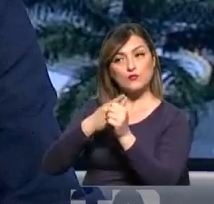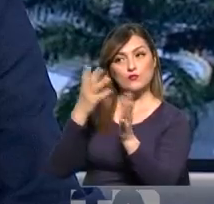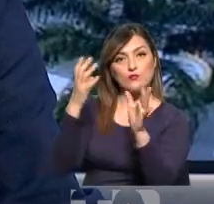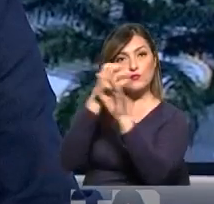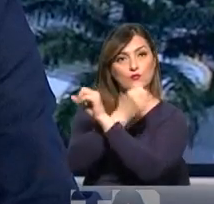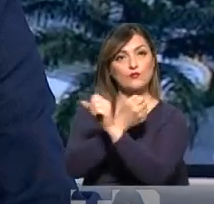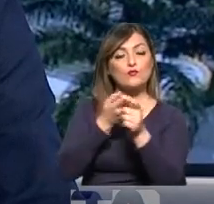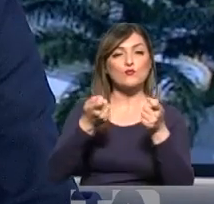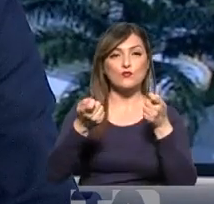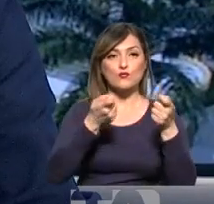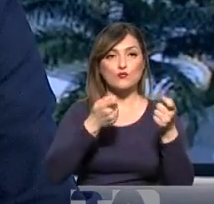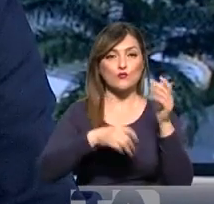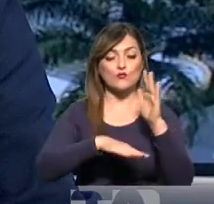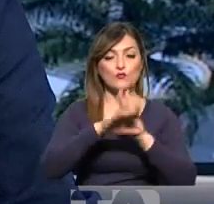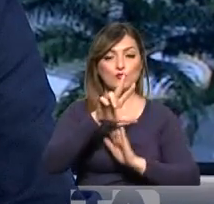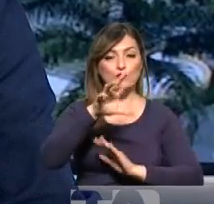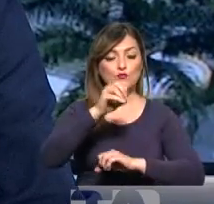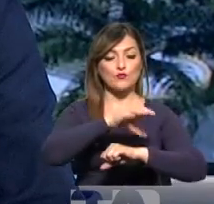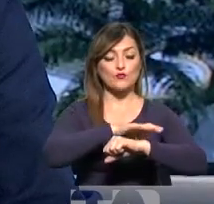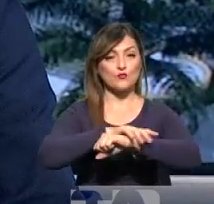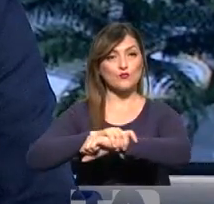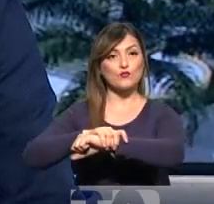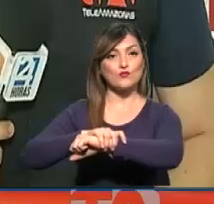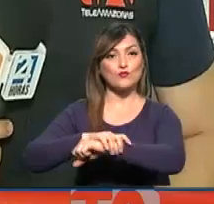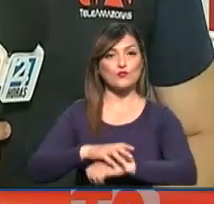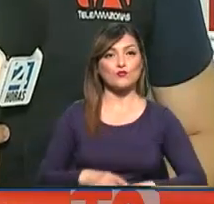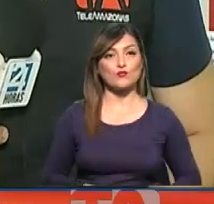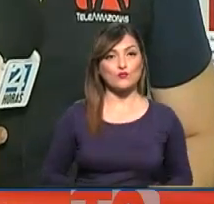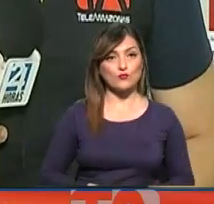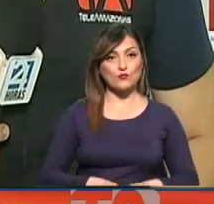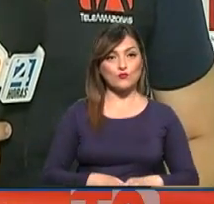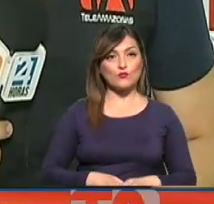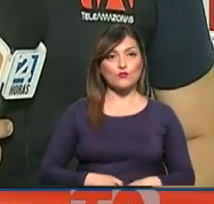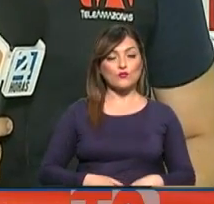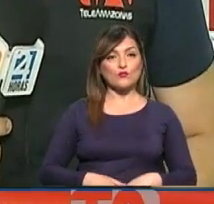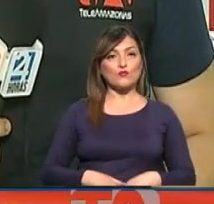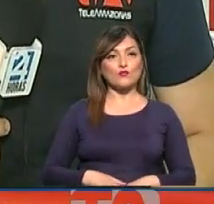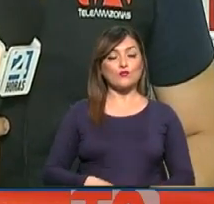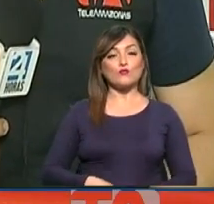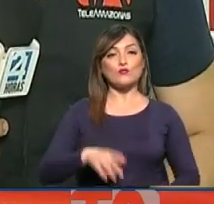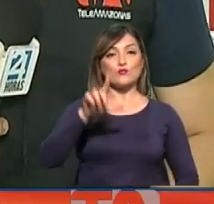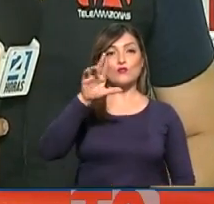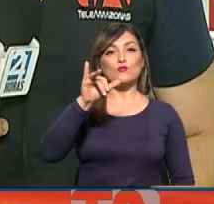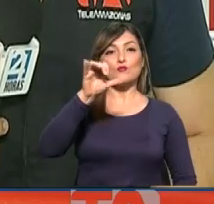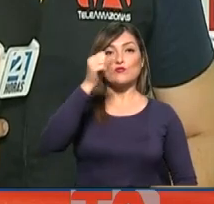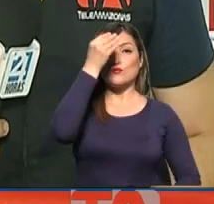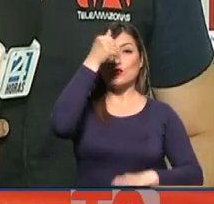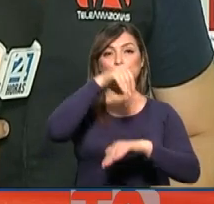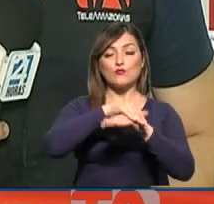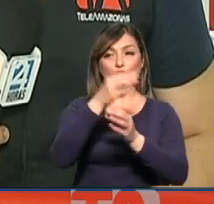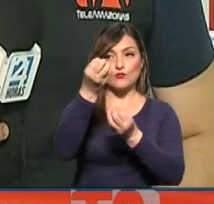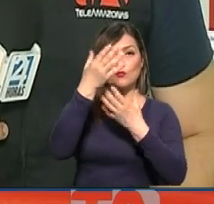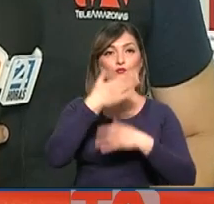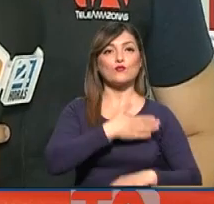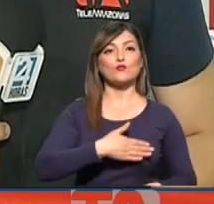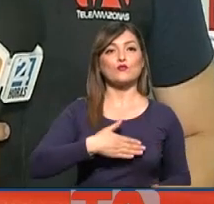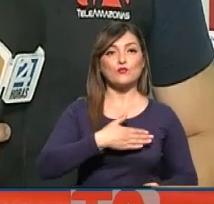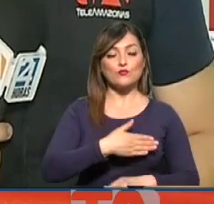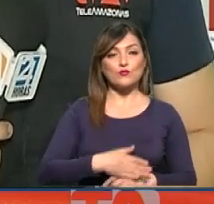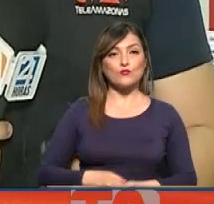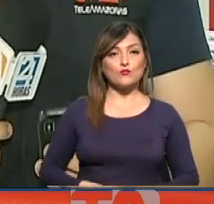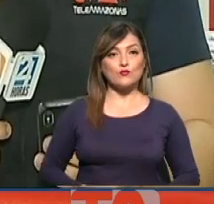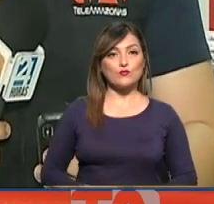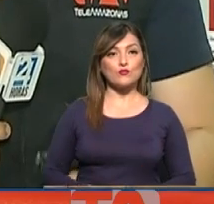de operativos hubo más de 30 detenidos. Luis Alfredo Zúñiga nos cuenta más detalles. Luis, buenas tardes. Adelante, por favor.